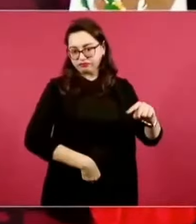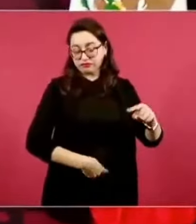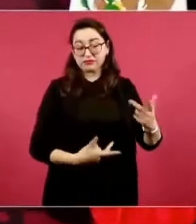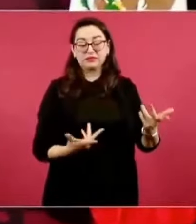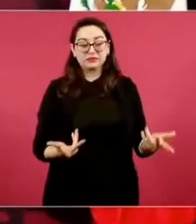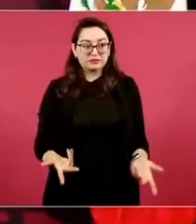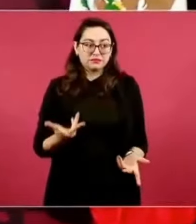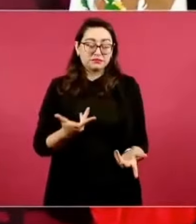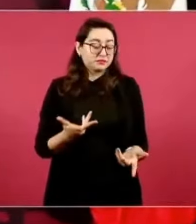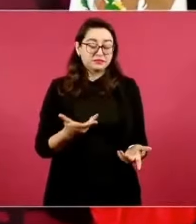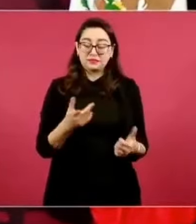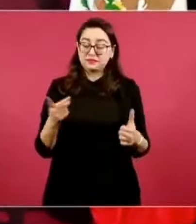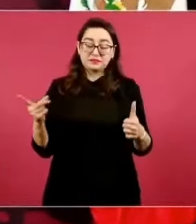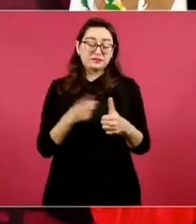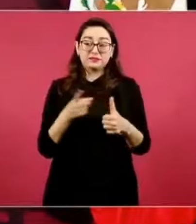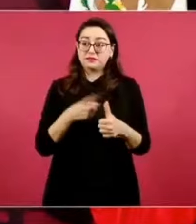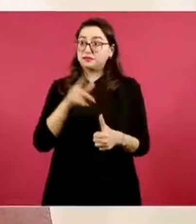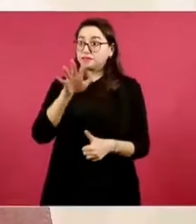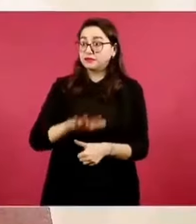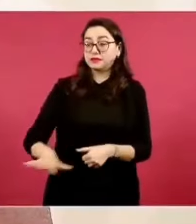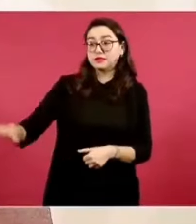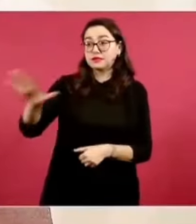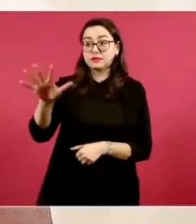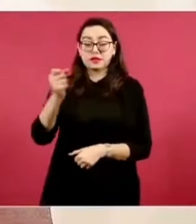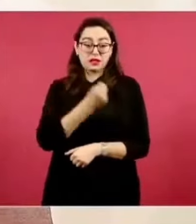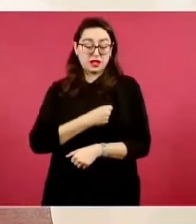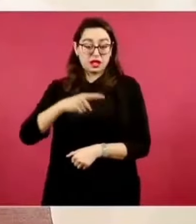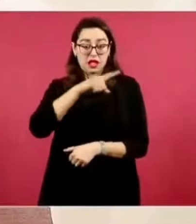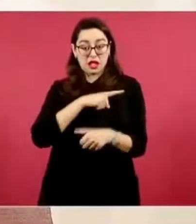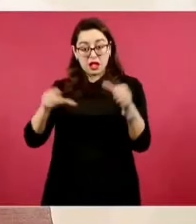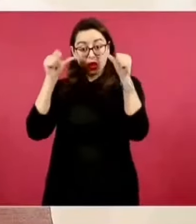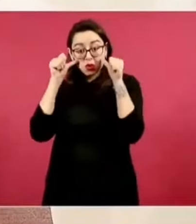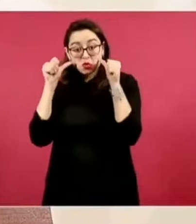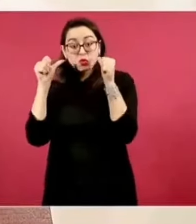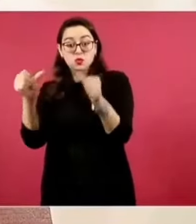la salud del pueblo y